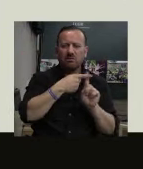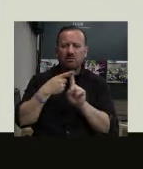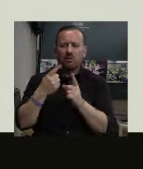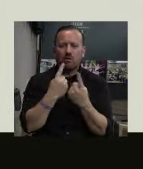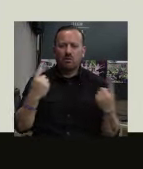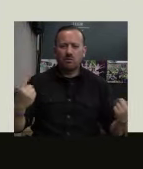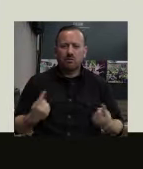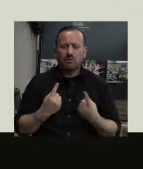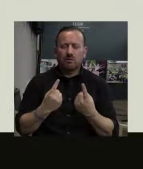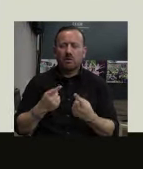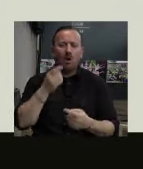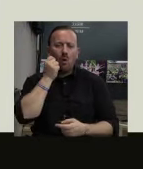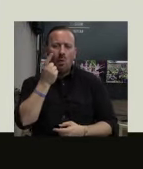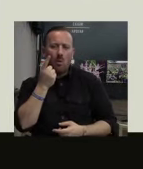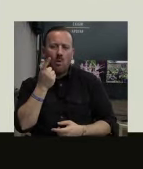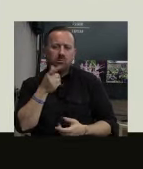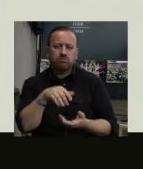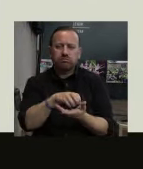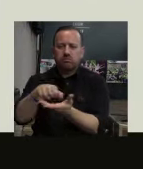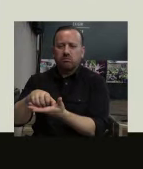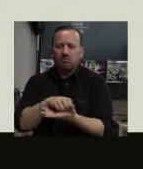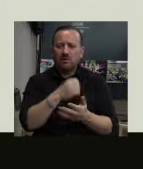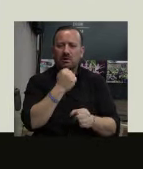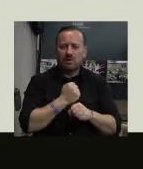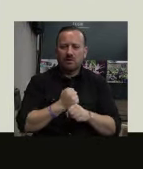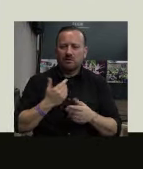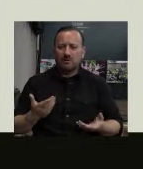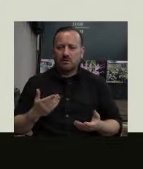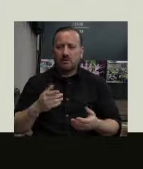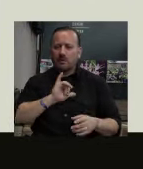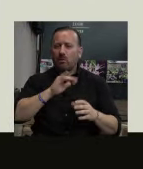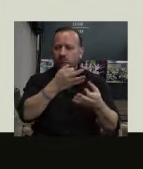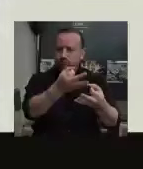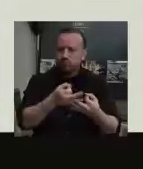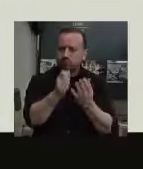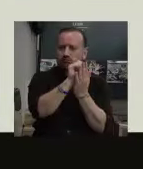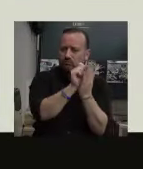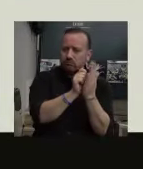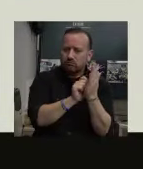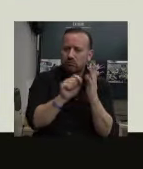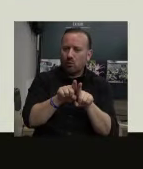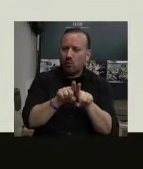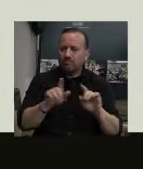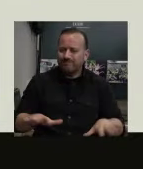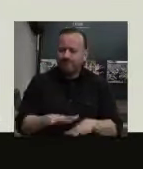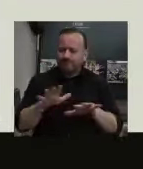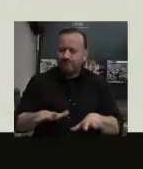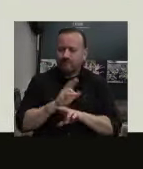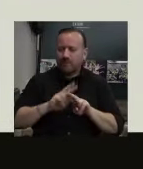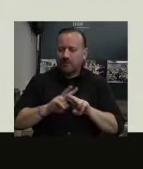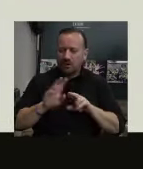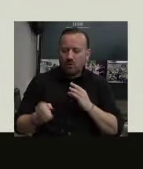Cuál era la dimensión de esto para cuantificar un esfuerzo de hacer